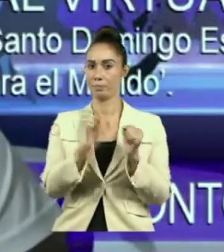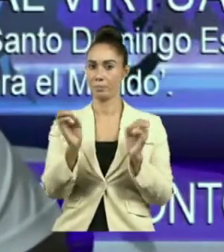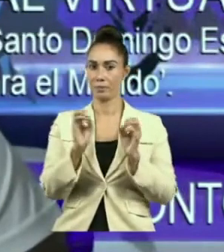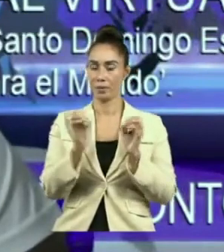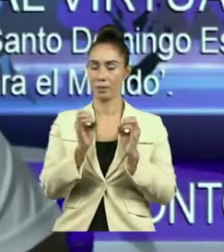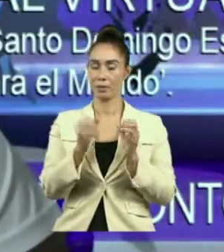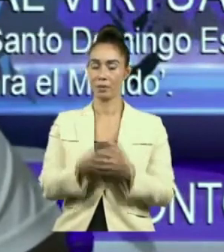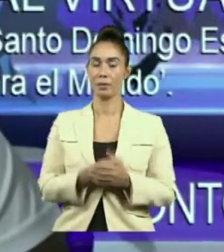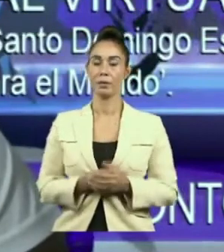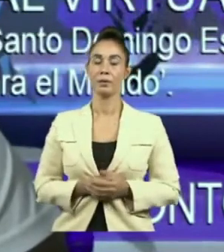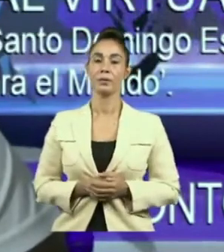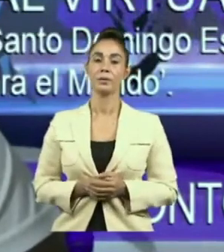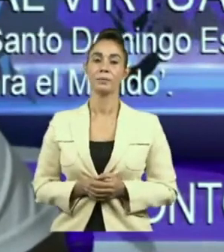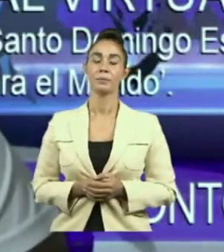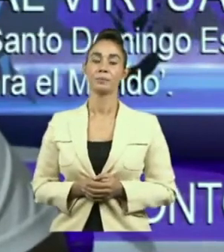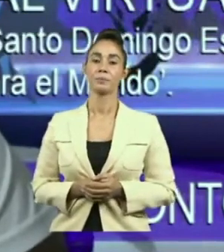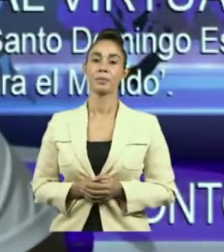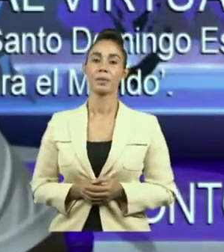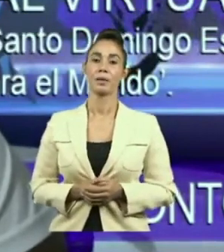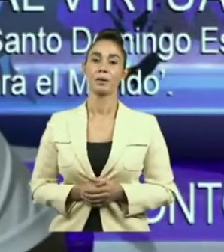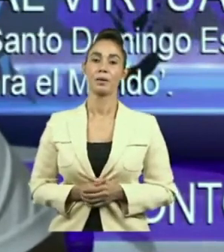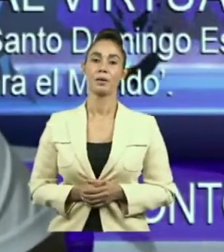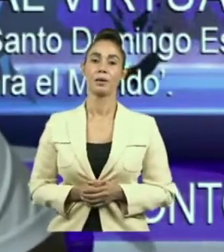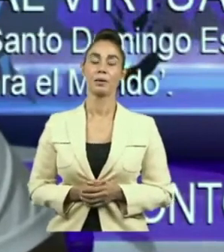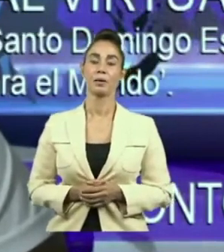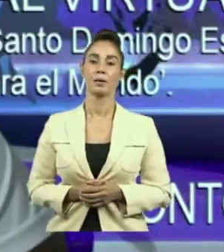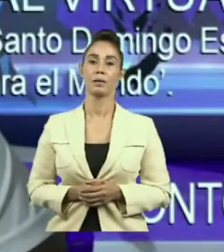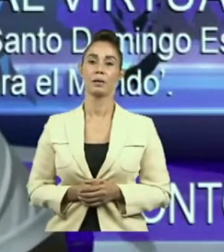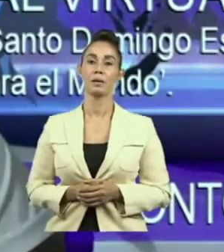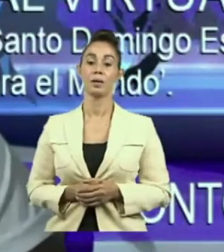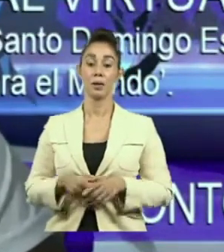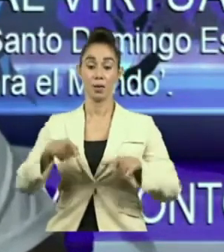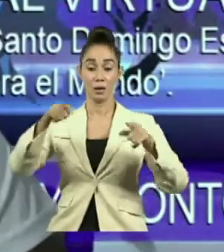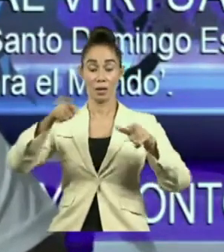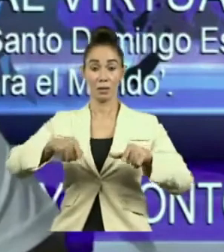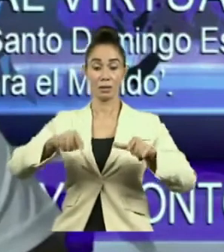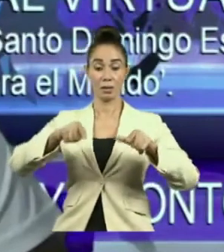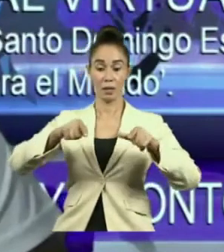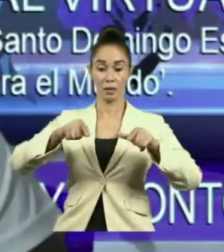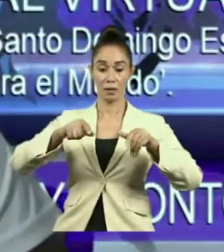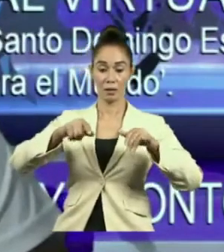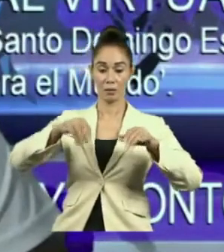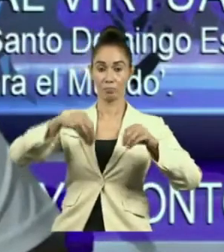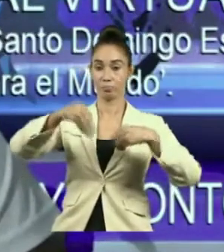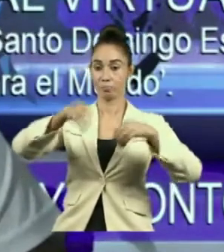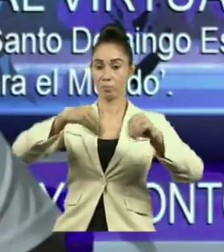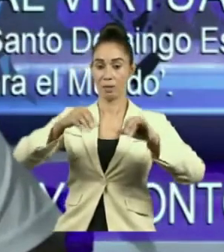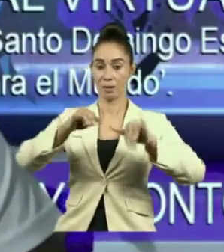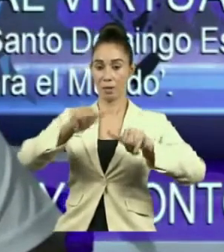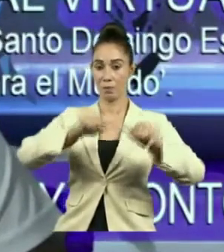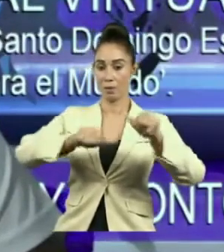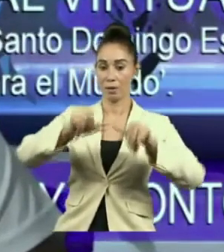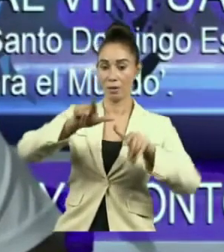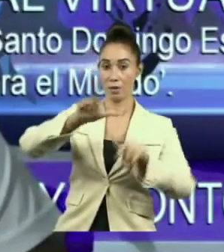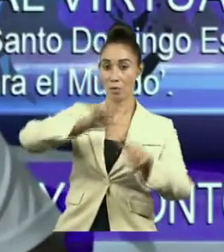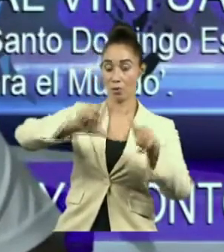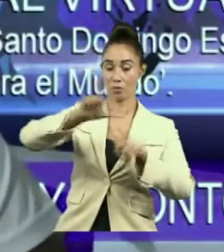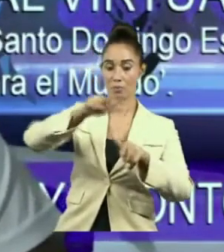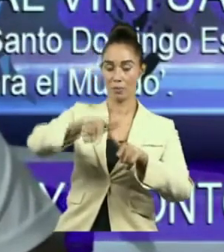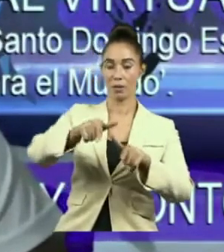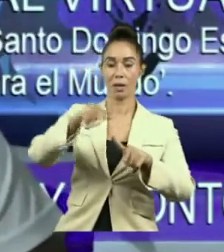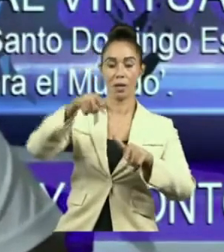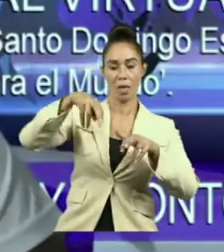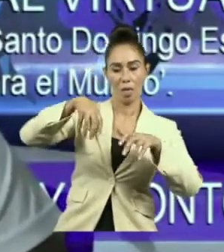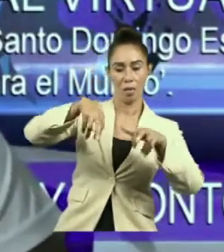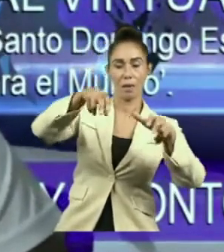los cuales hay un problema de que está el mercado de los minas que tenemos entendido que hay varios infectados de mucha gente